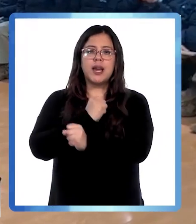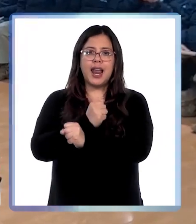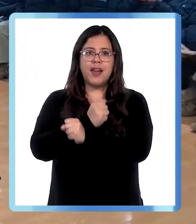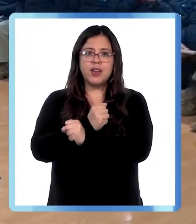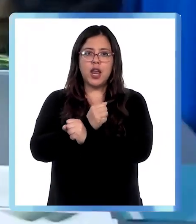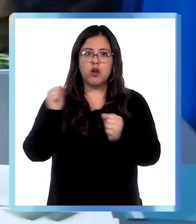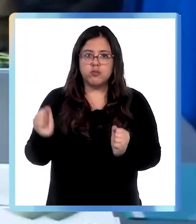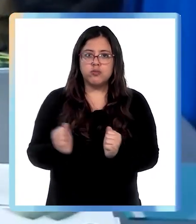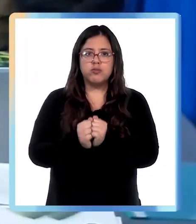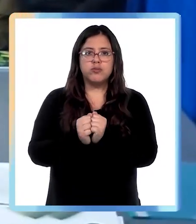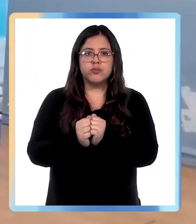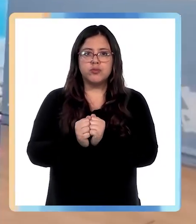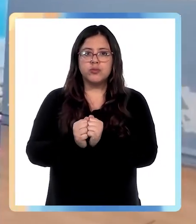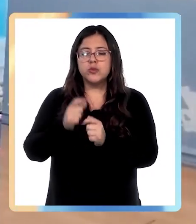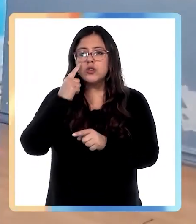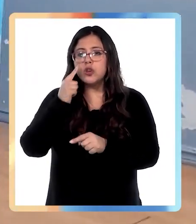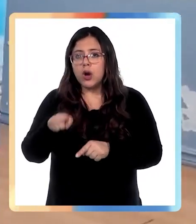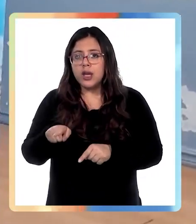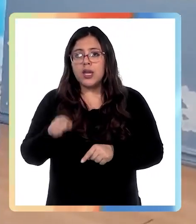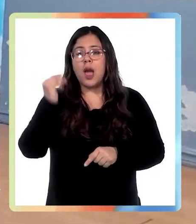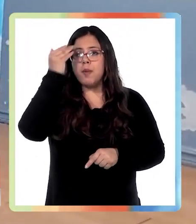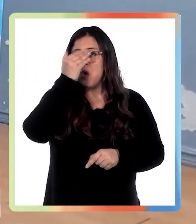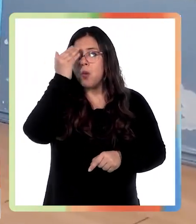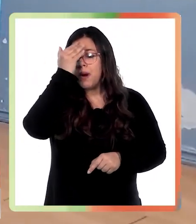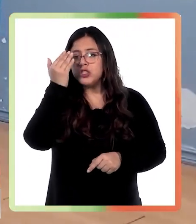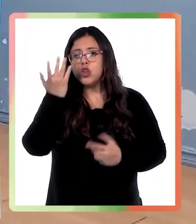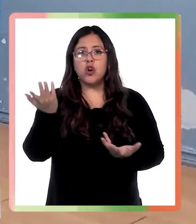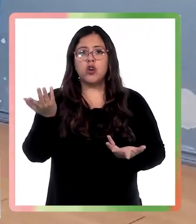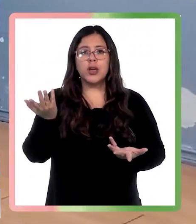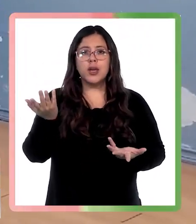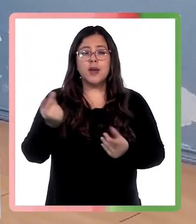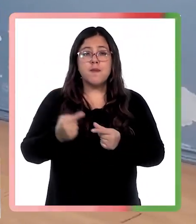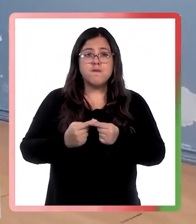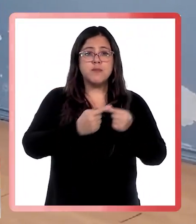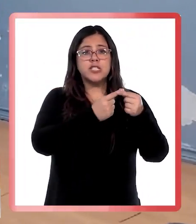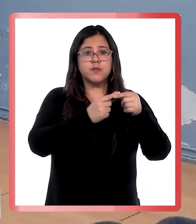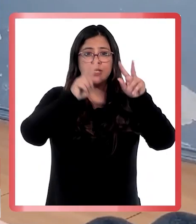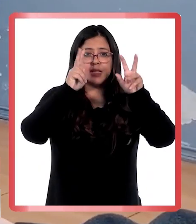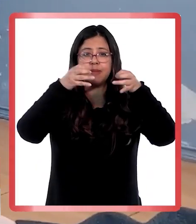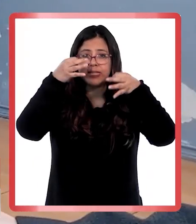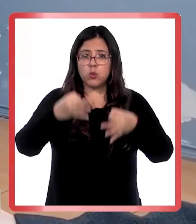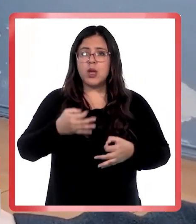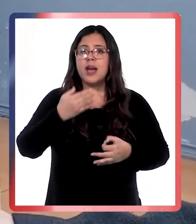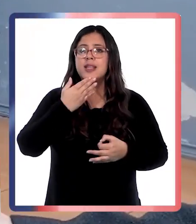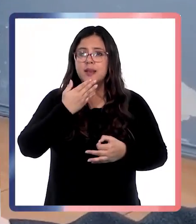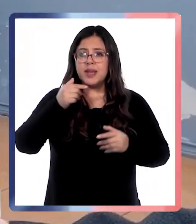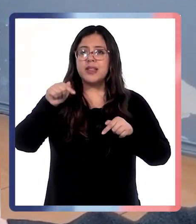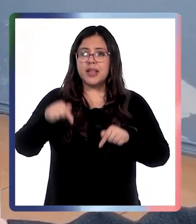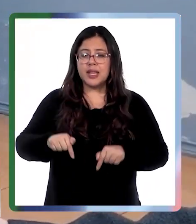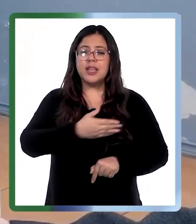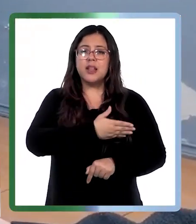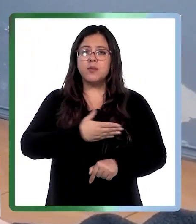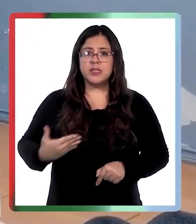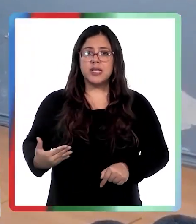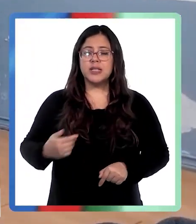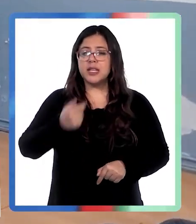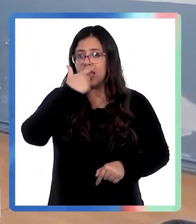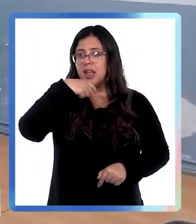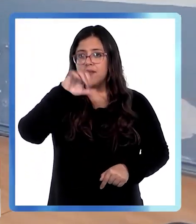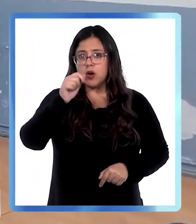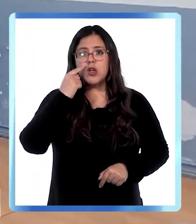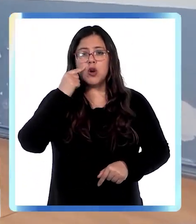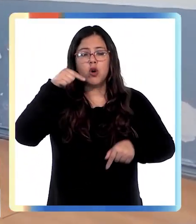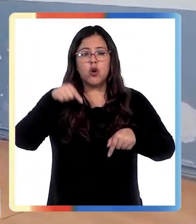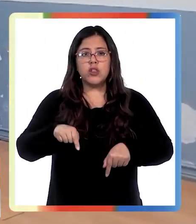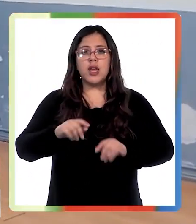personal de carabineros de chile sabemos que la preocupación número uno de la ciudadanía es la seguridad y también es la prioridad de nuestro gobierno al presidente Gabriel borich